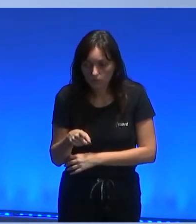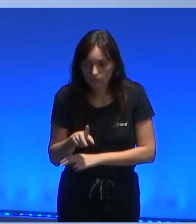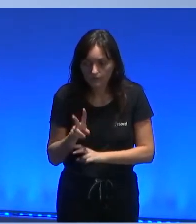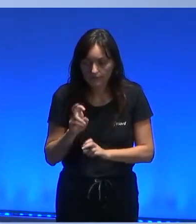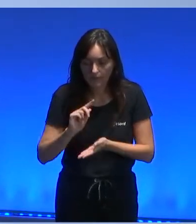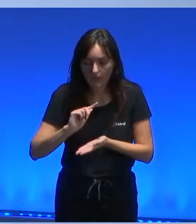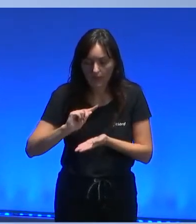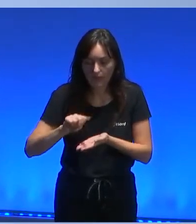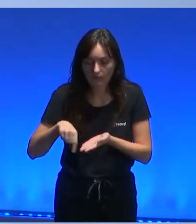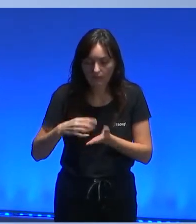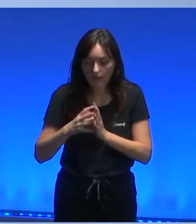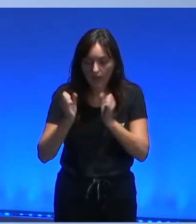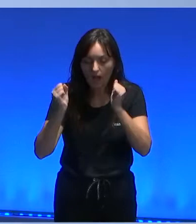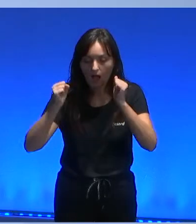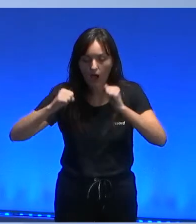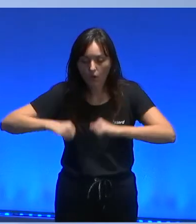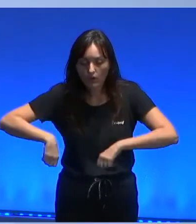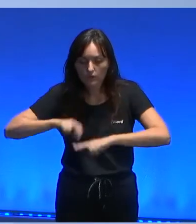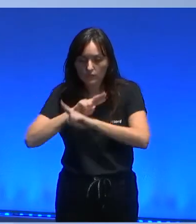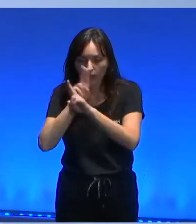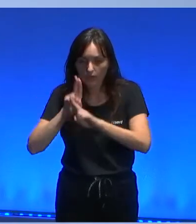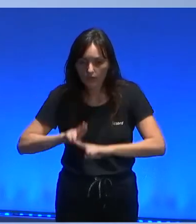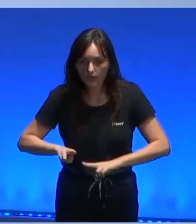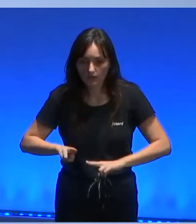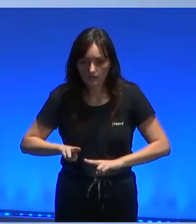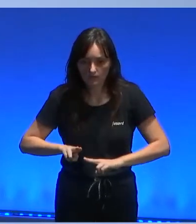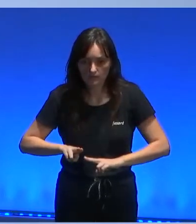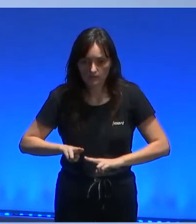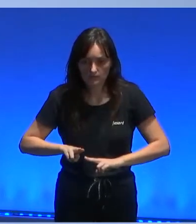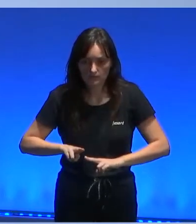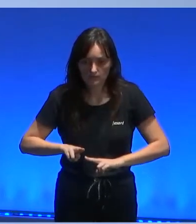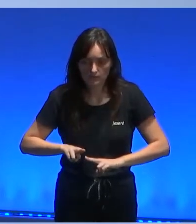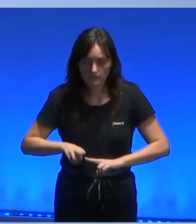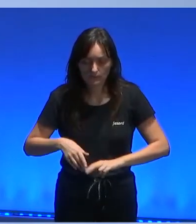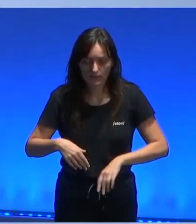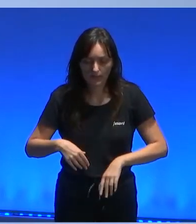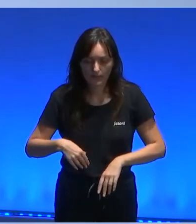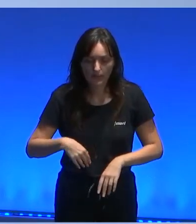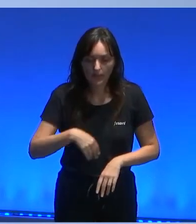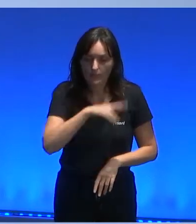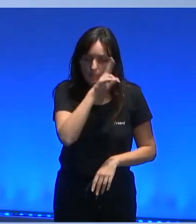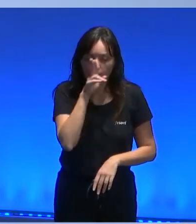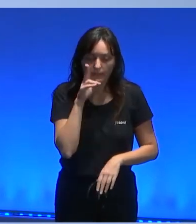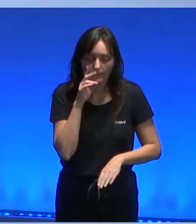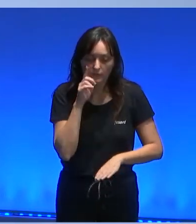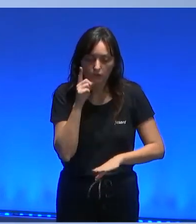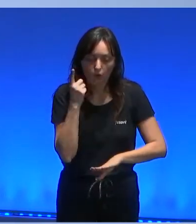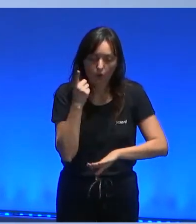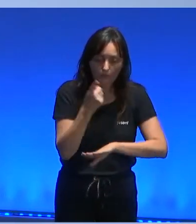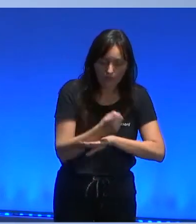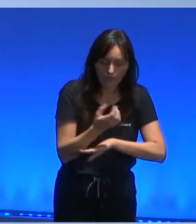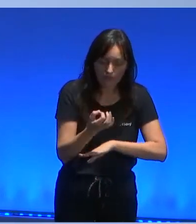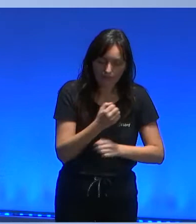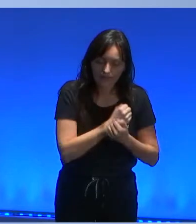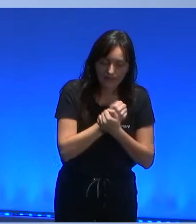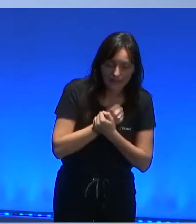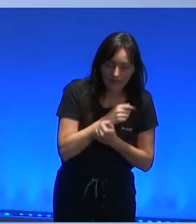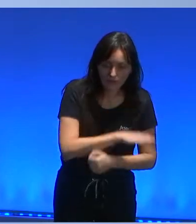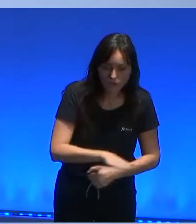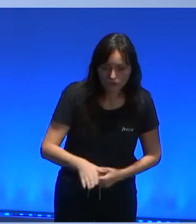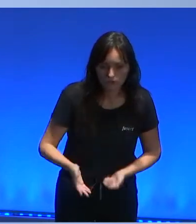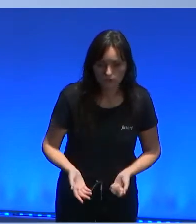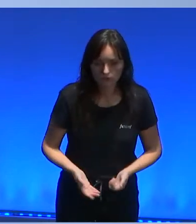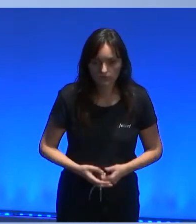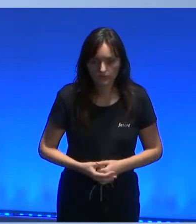firmar un tratado internacional para obligar a los padres a querer a sus hijos.